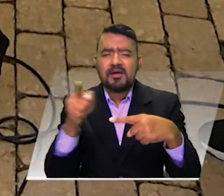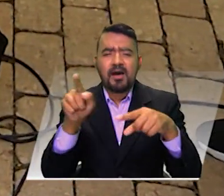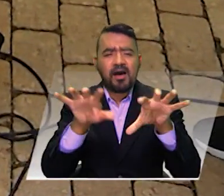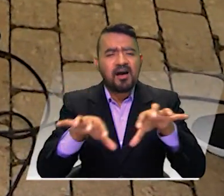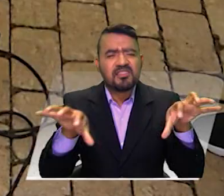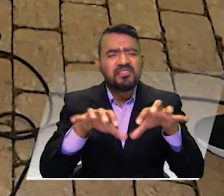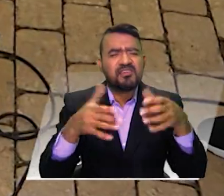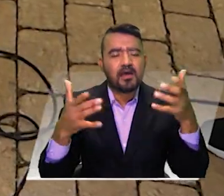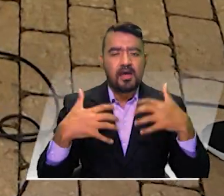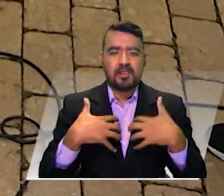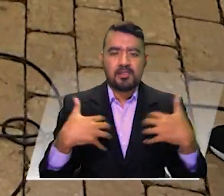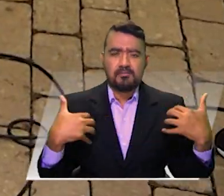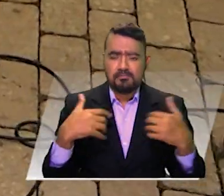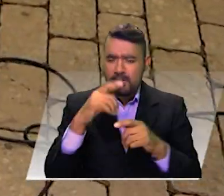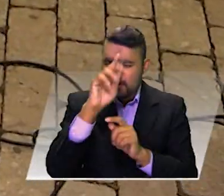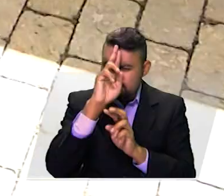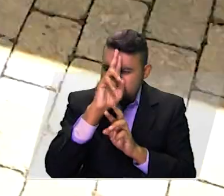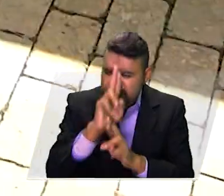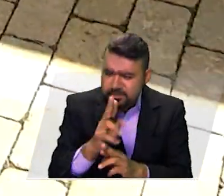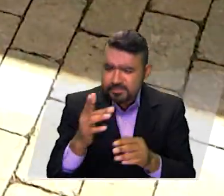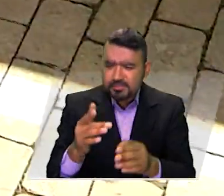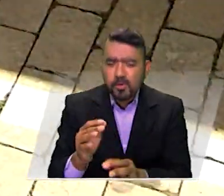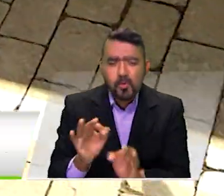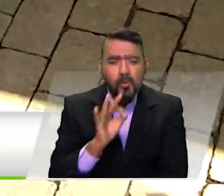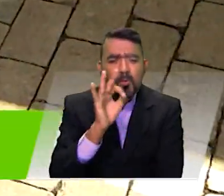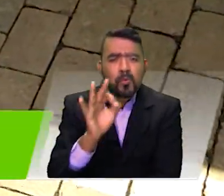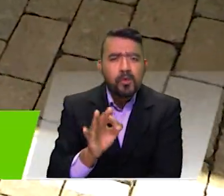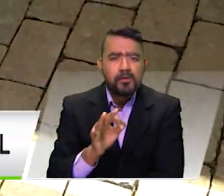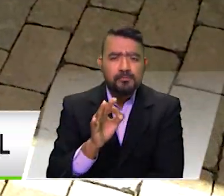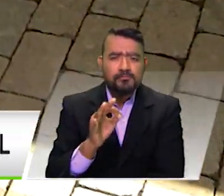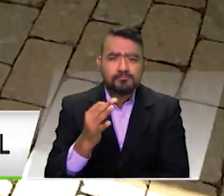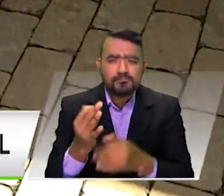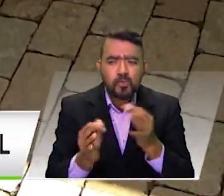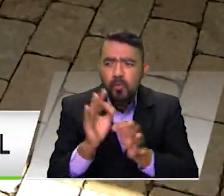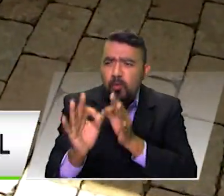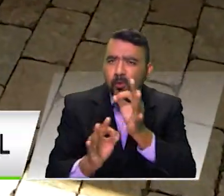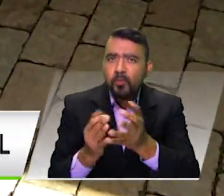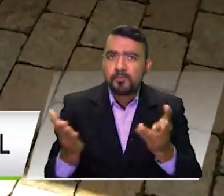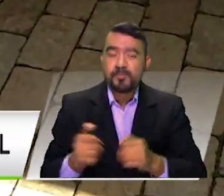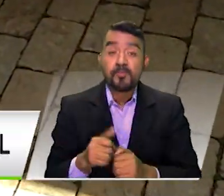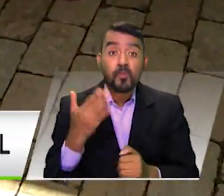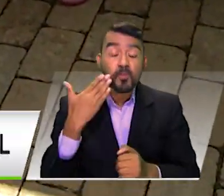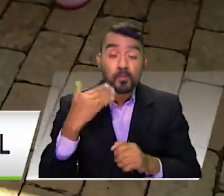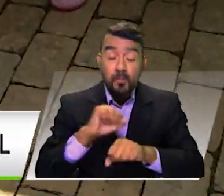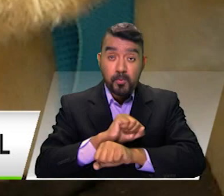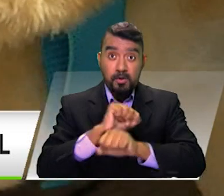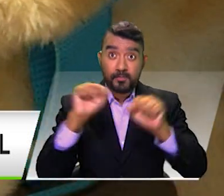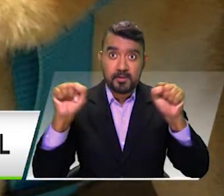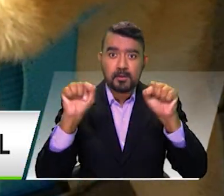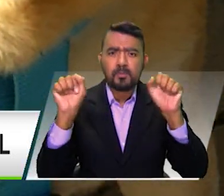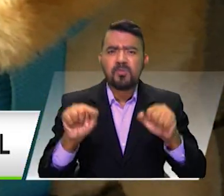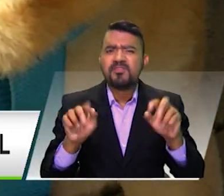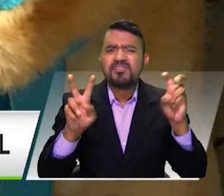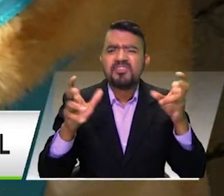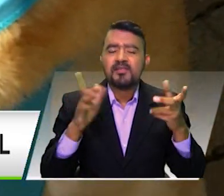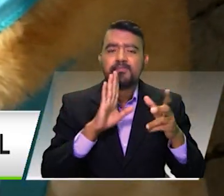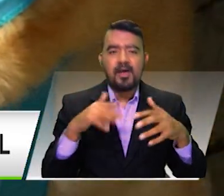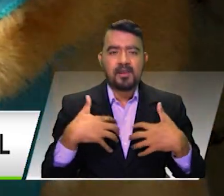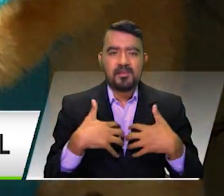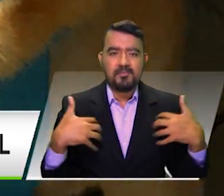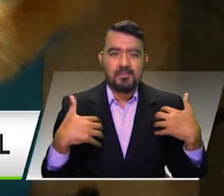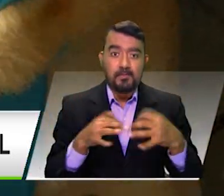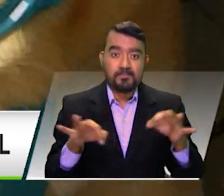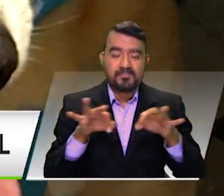por los animales. Desde temprano, el recibimiento de los funcionarios de la Administración Departamental tendrá que ver con animales de